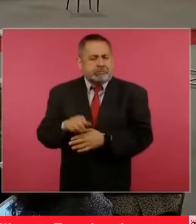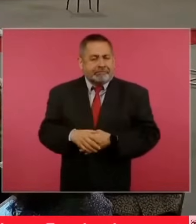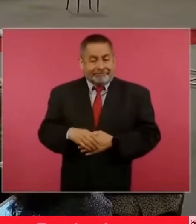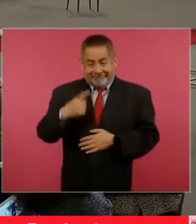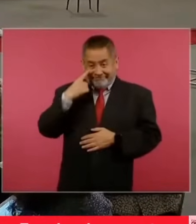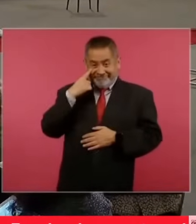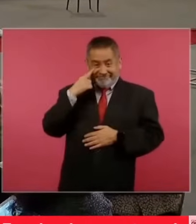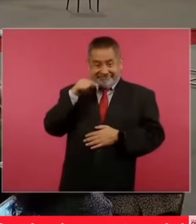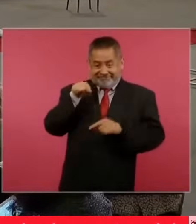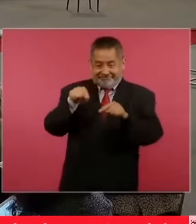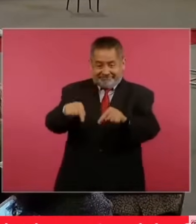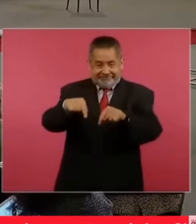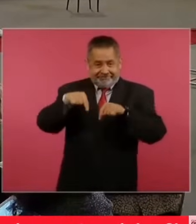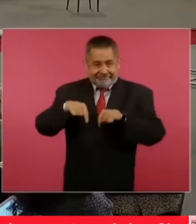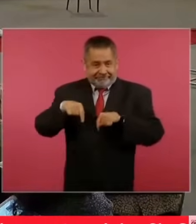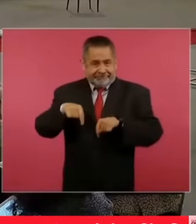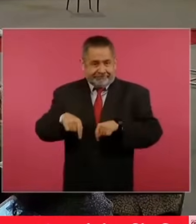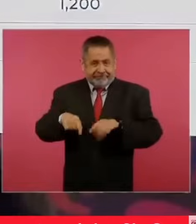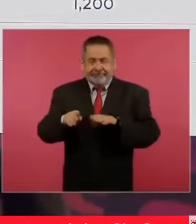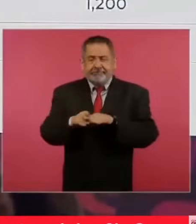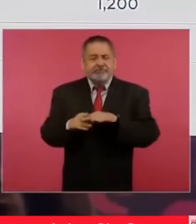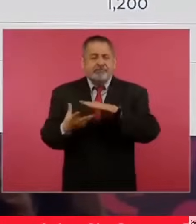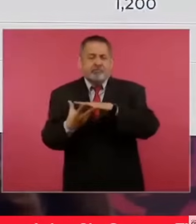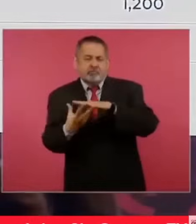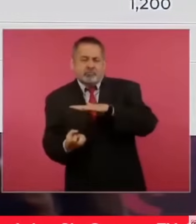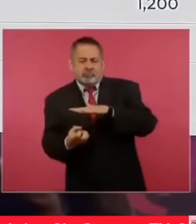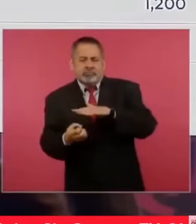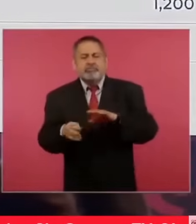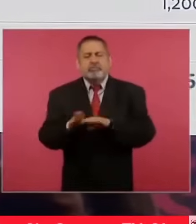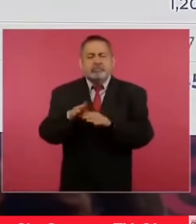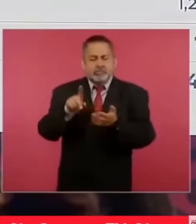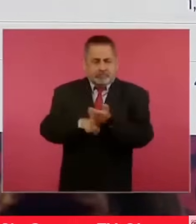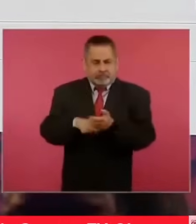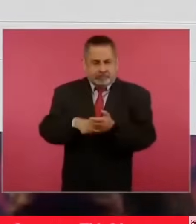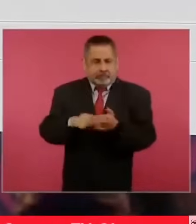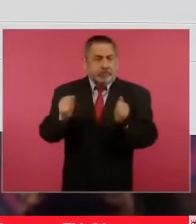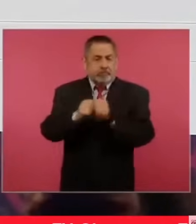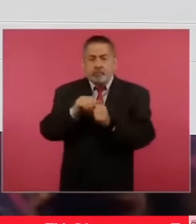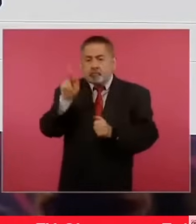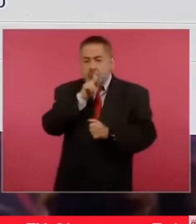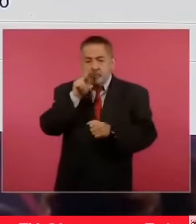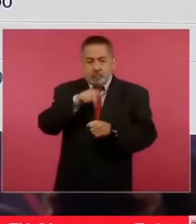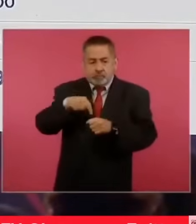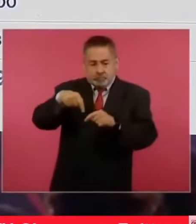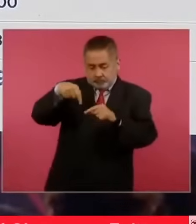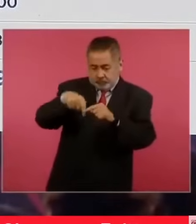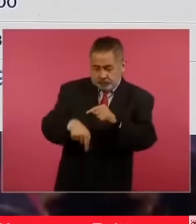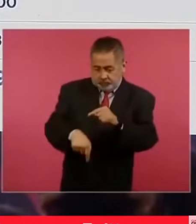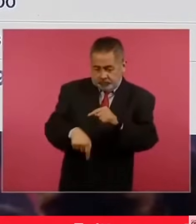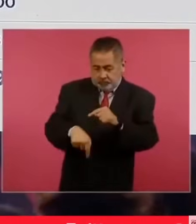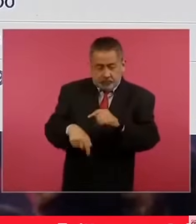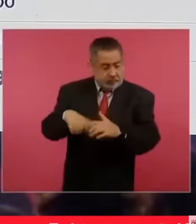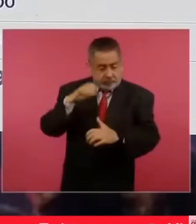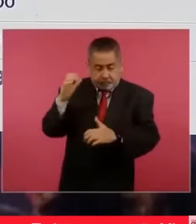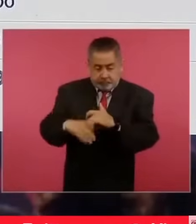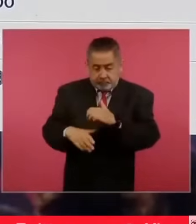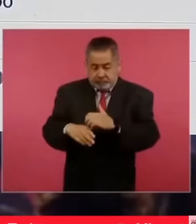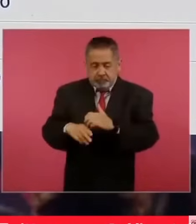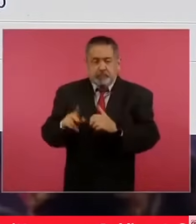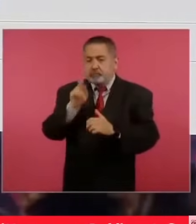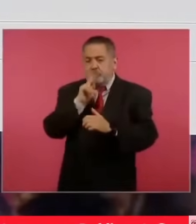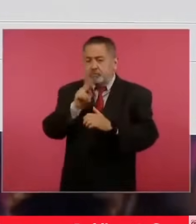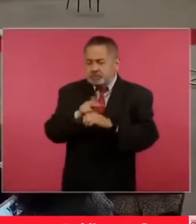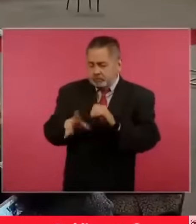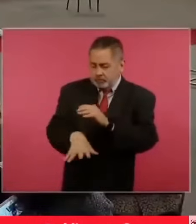pilotes se llaman de succión, se introducen por aire, pero también se sacan con aire. Y